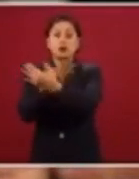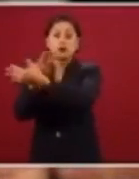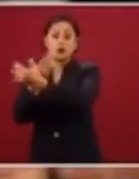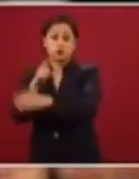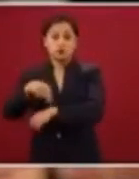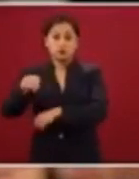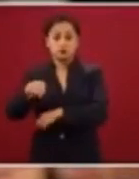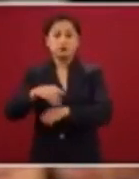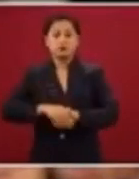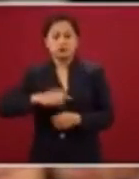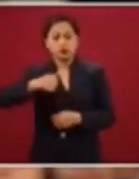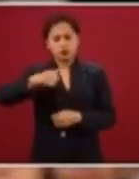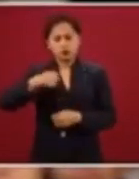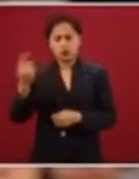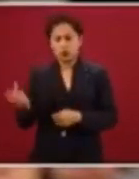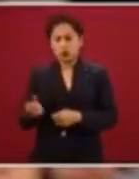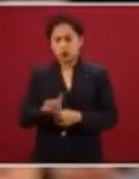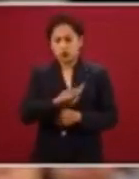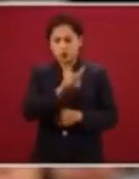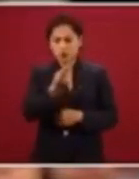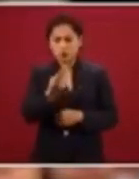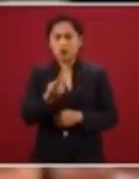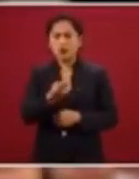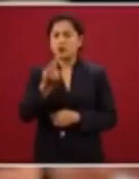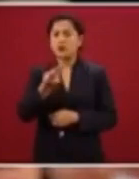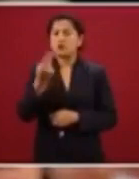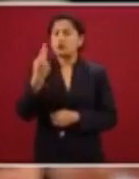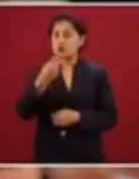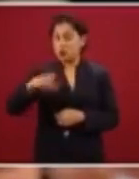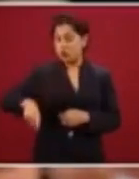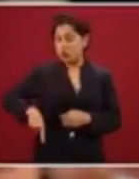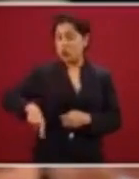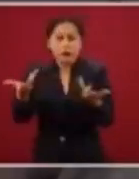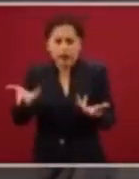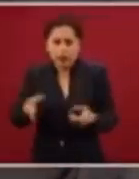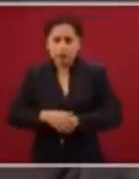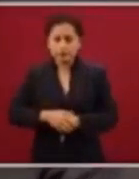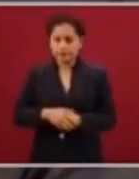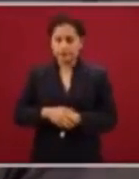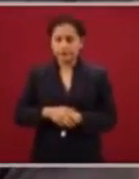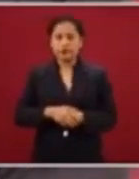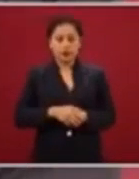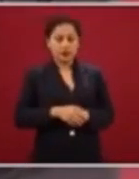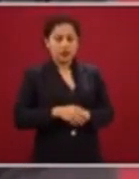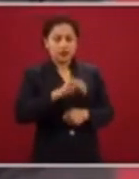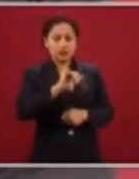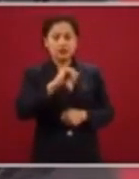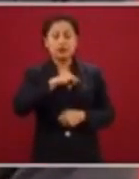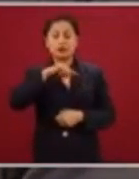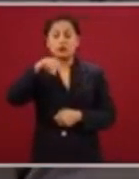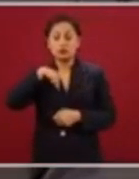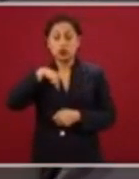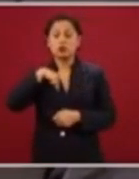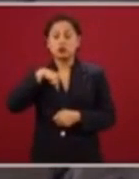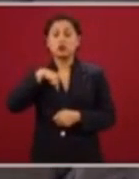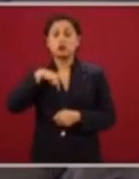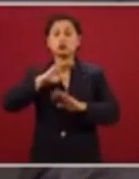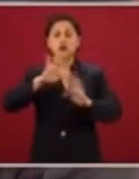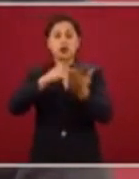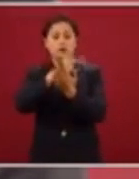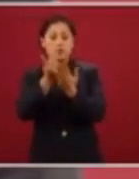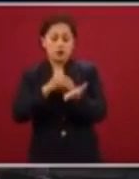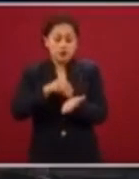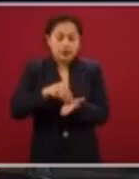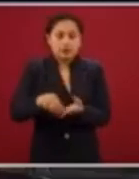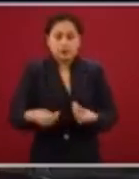gobierno, si se sabe, va a haber algún tipo de apoyo para esta zona o si se está trabajando. Estamos avanzando en el programa Sembrando Vida. Es